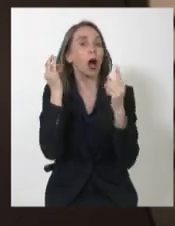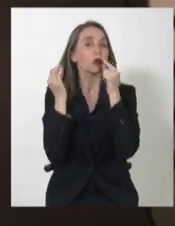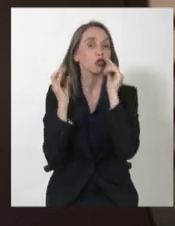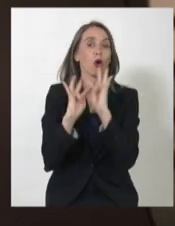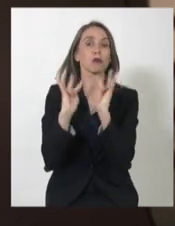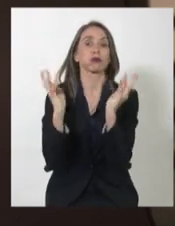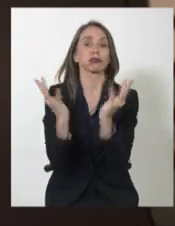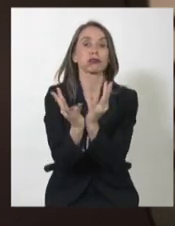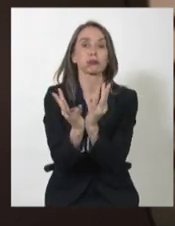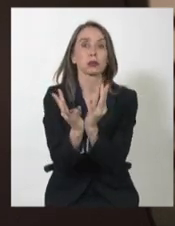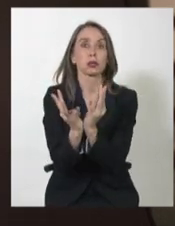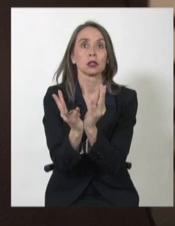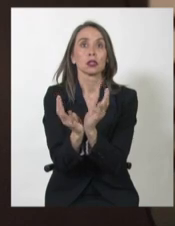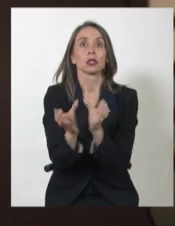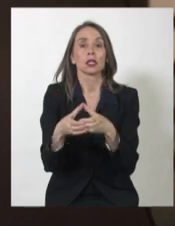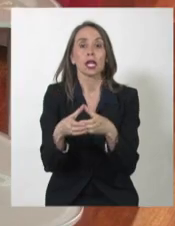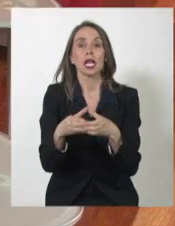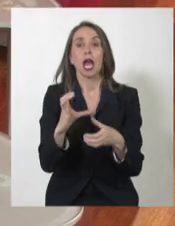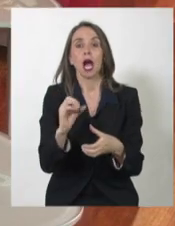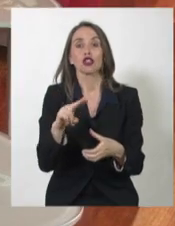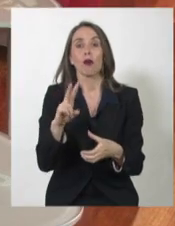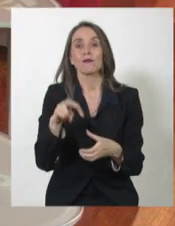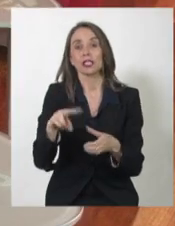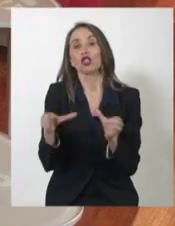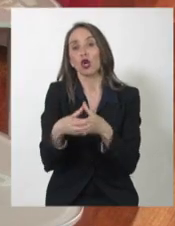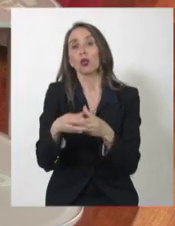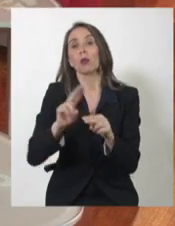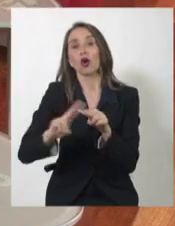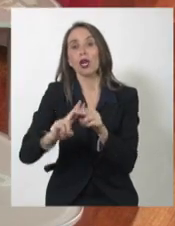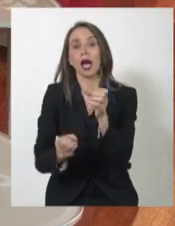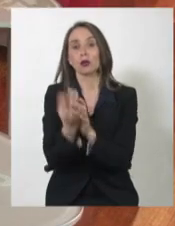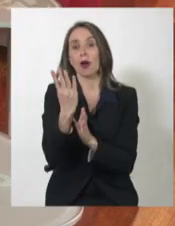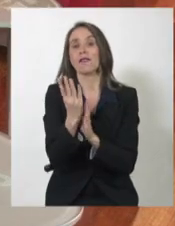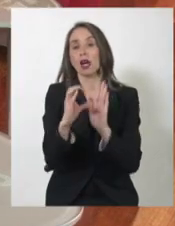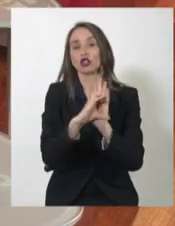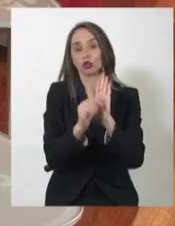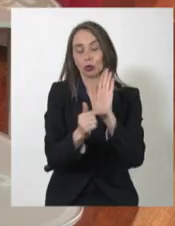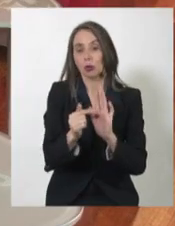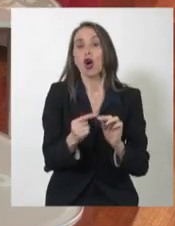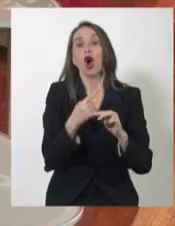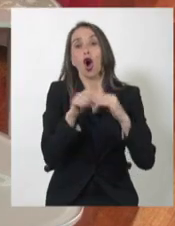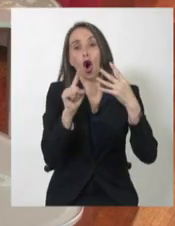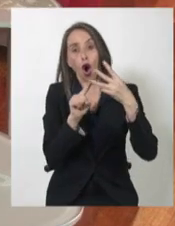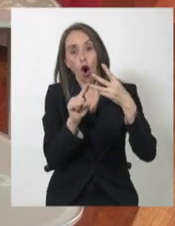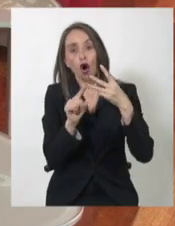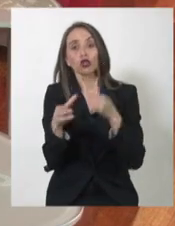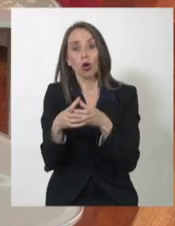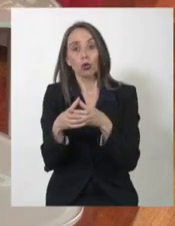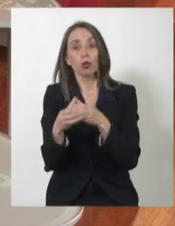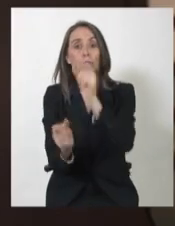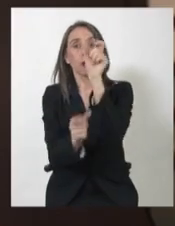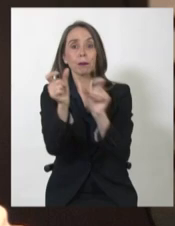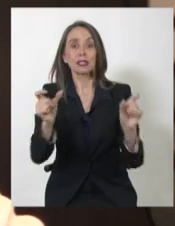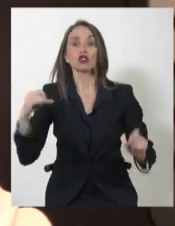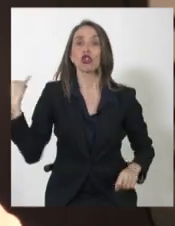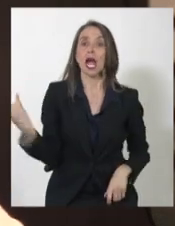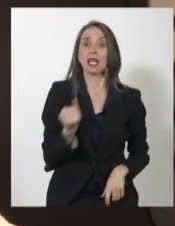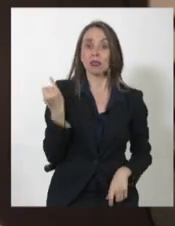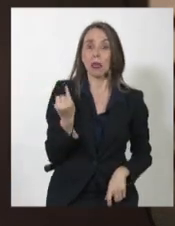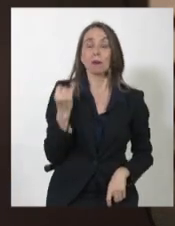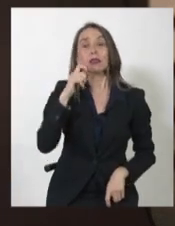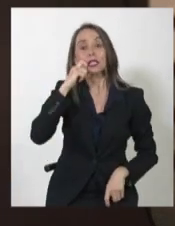la convención. Y otro grupo también importante son los independientes. Es decir,